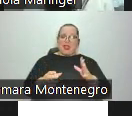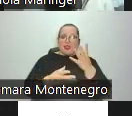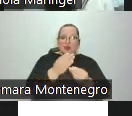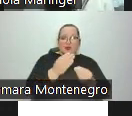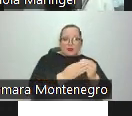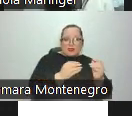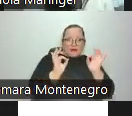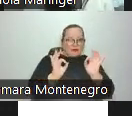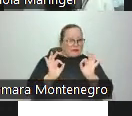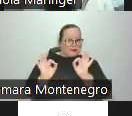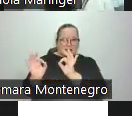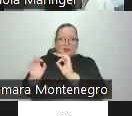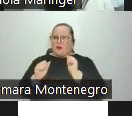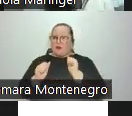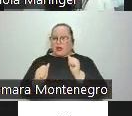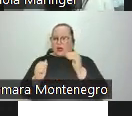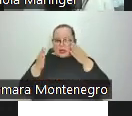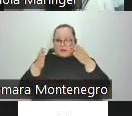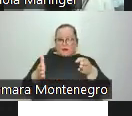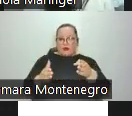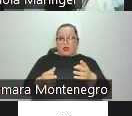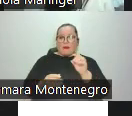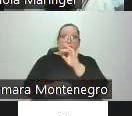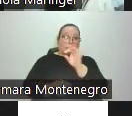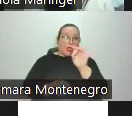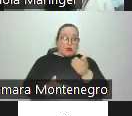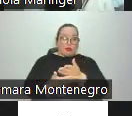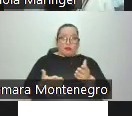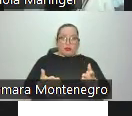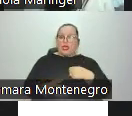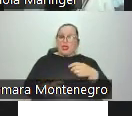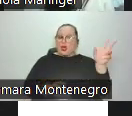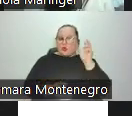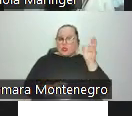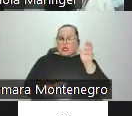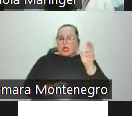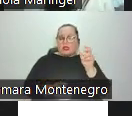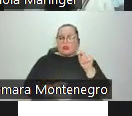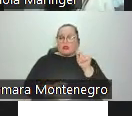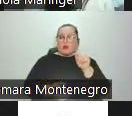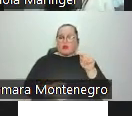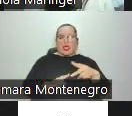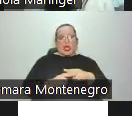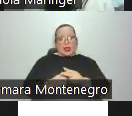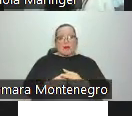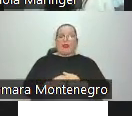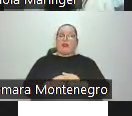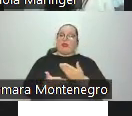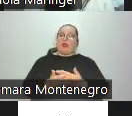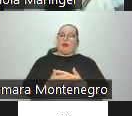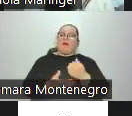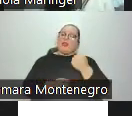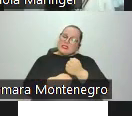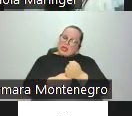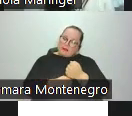¿cierto? Y a puntos y focos para que cada uno de ustedes que está ahí escuchándonos se lleve estas herramientas y las trabaje.